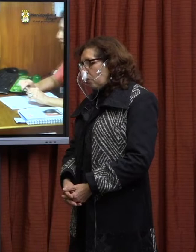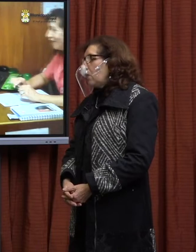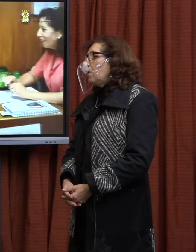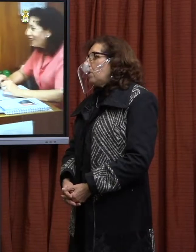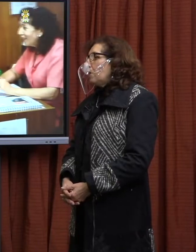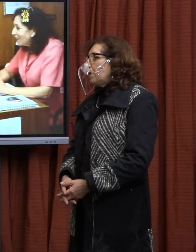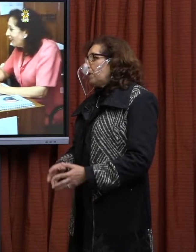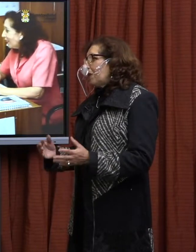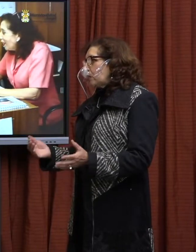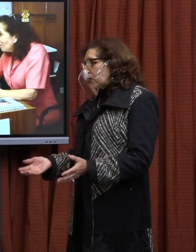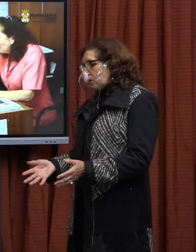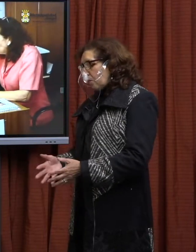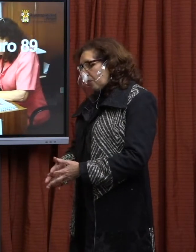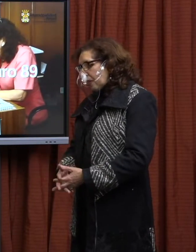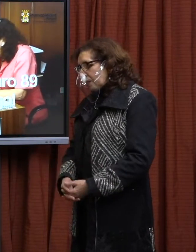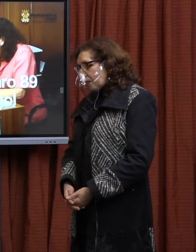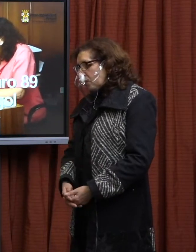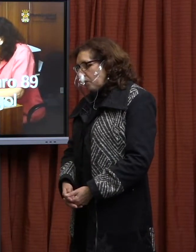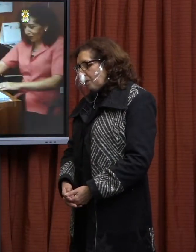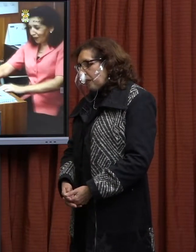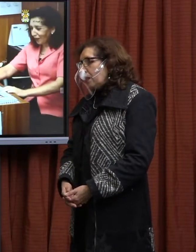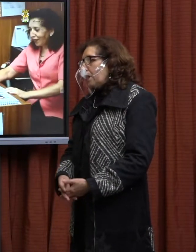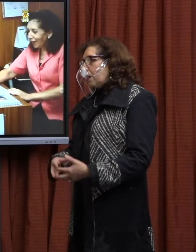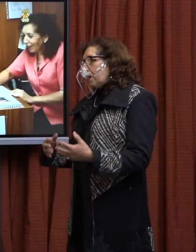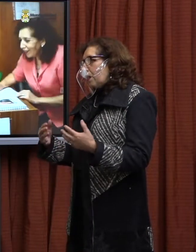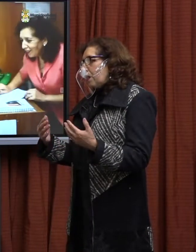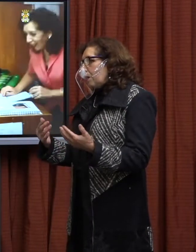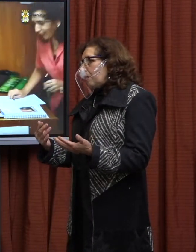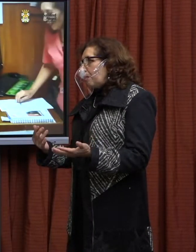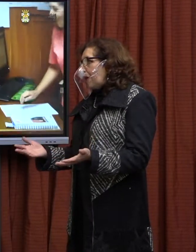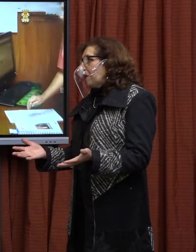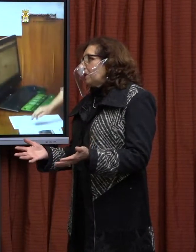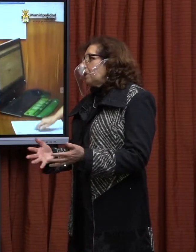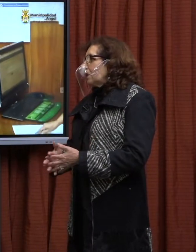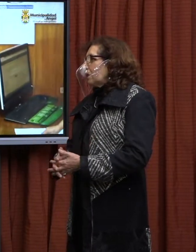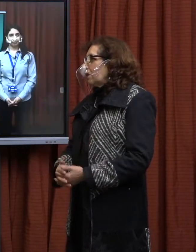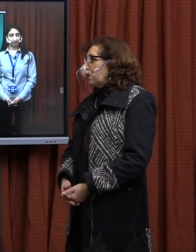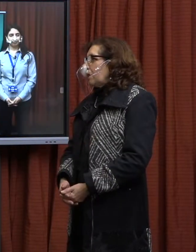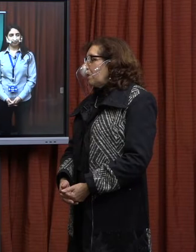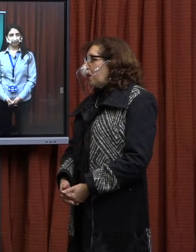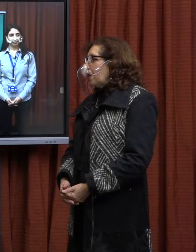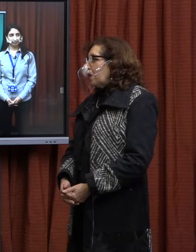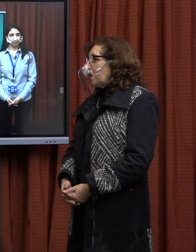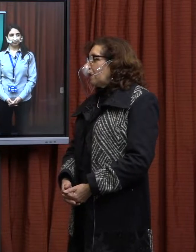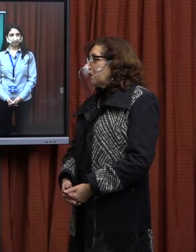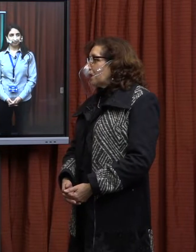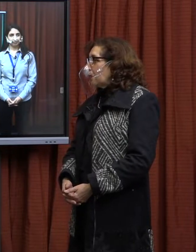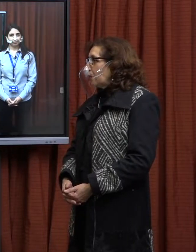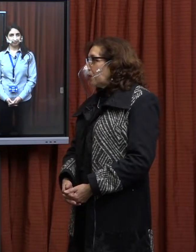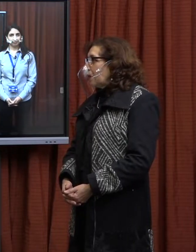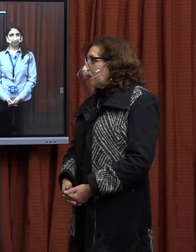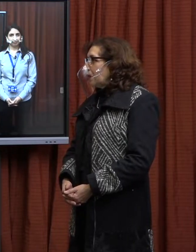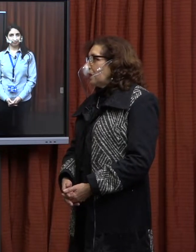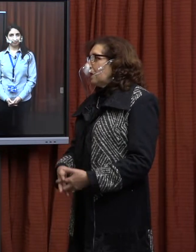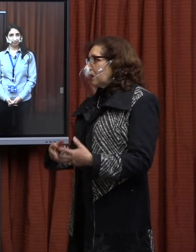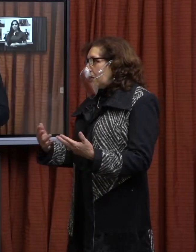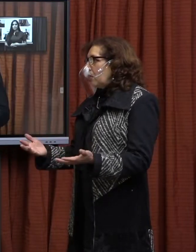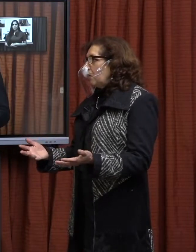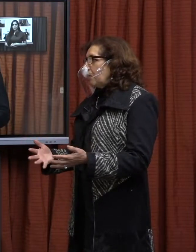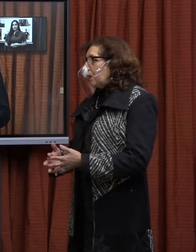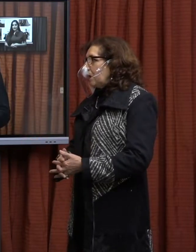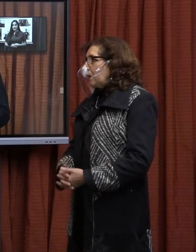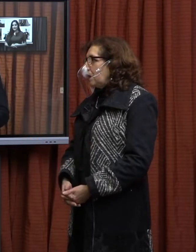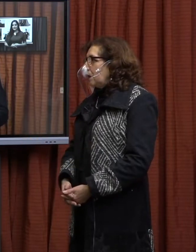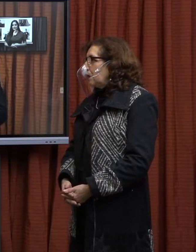piloto de malnutrición por exceso, plan que se va a iniciar prontamente, ya